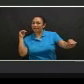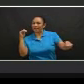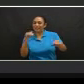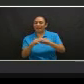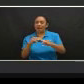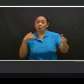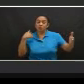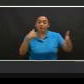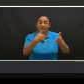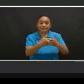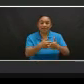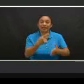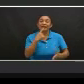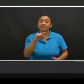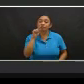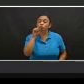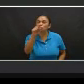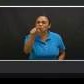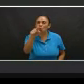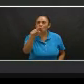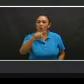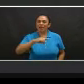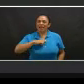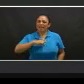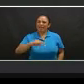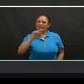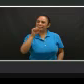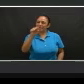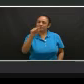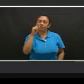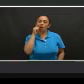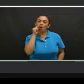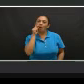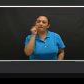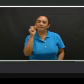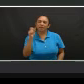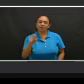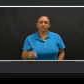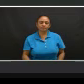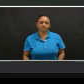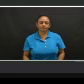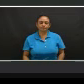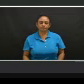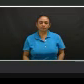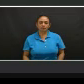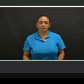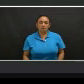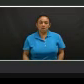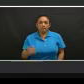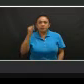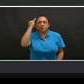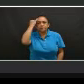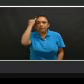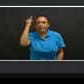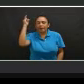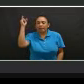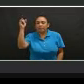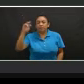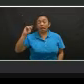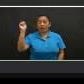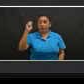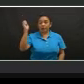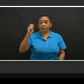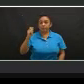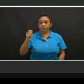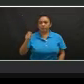cerca le dice, tú eres ese hombre. ¿Se imagina a David cómo